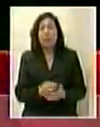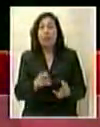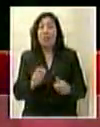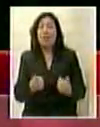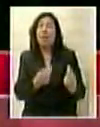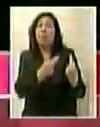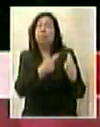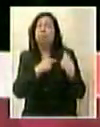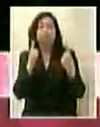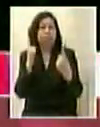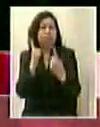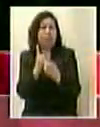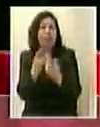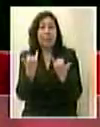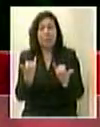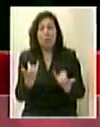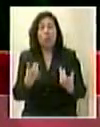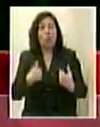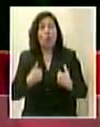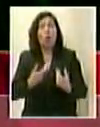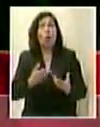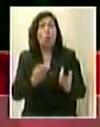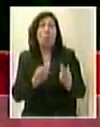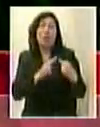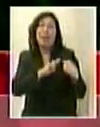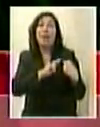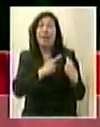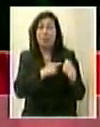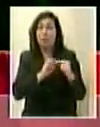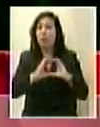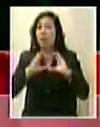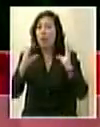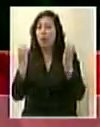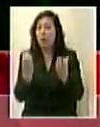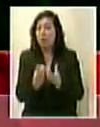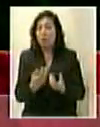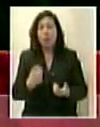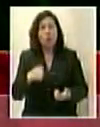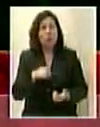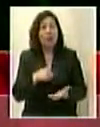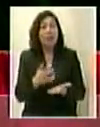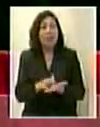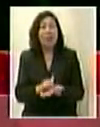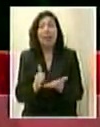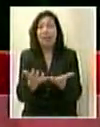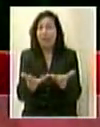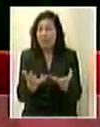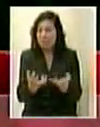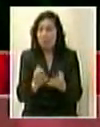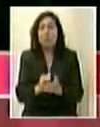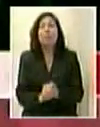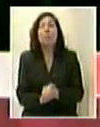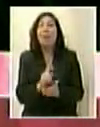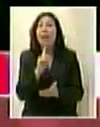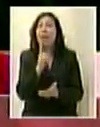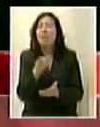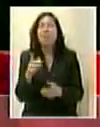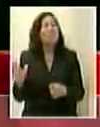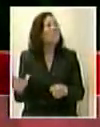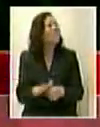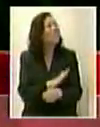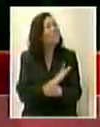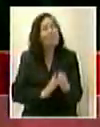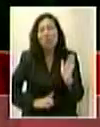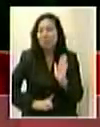asumido un reto como el que estamos asumiendo. Nosotros lo que queremos es ser